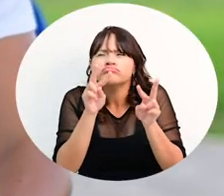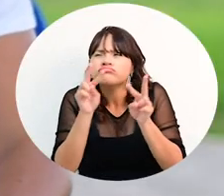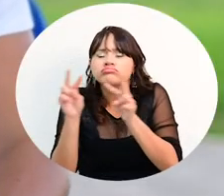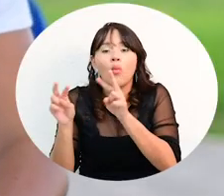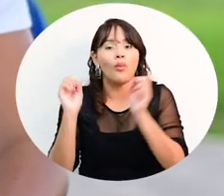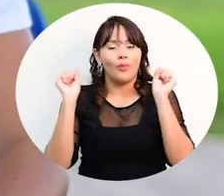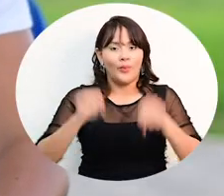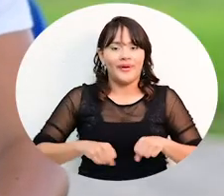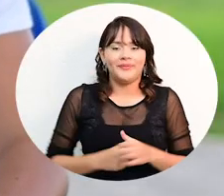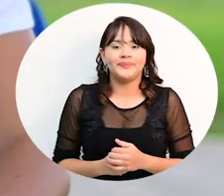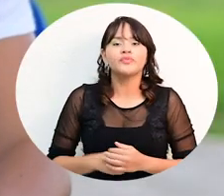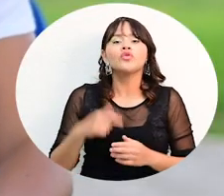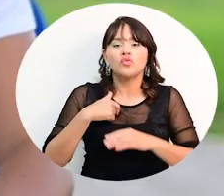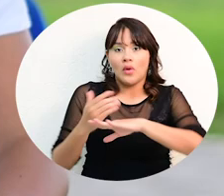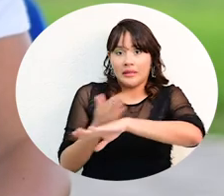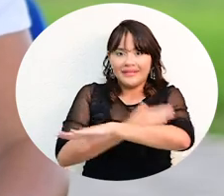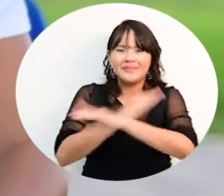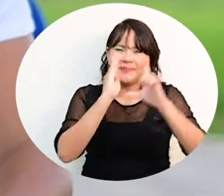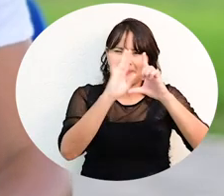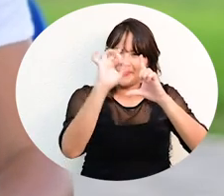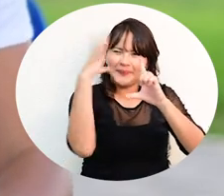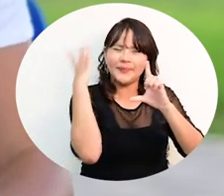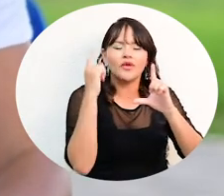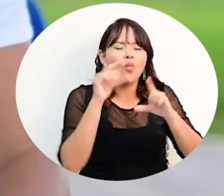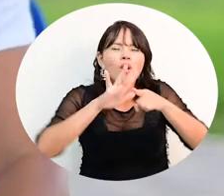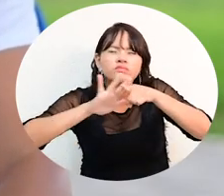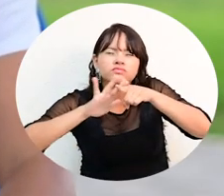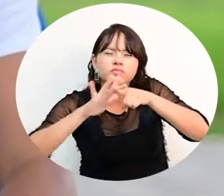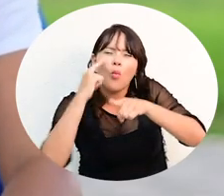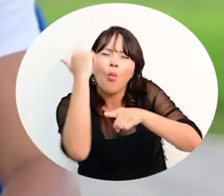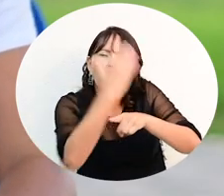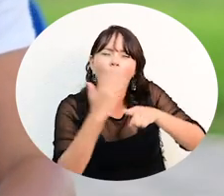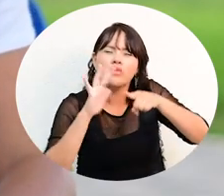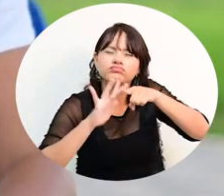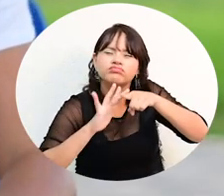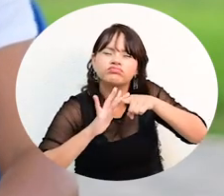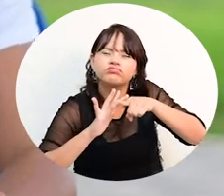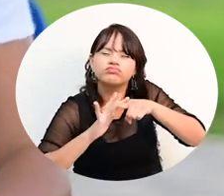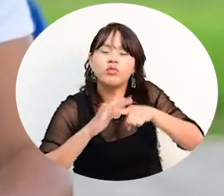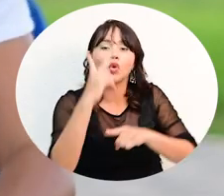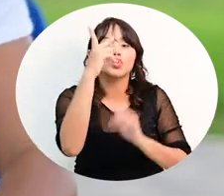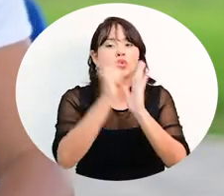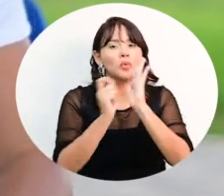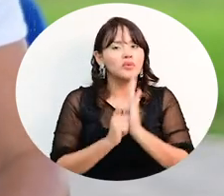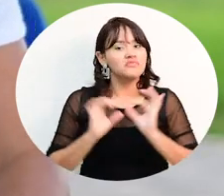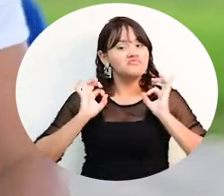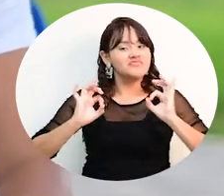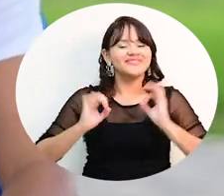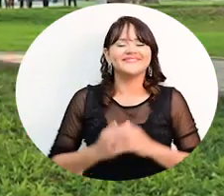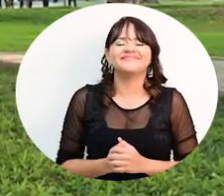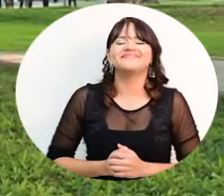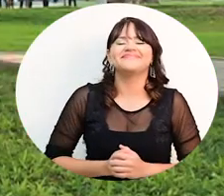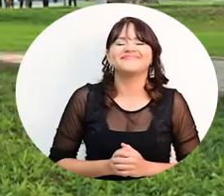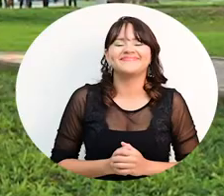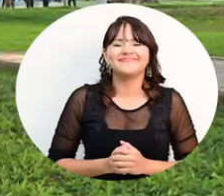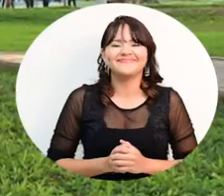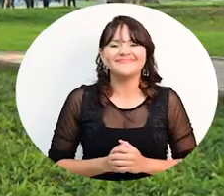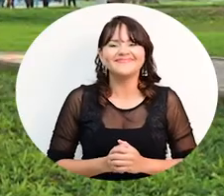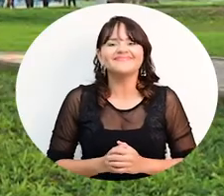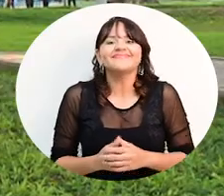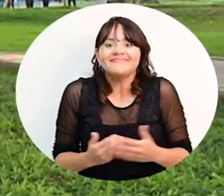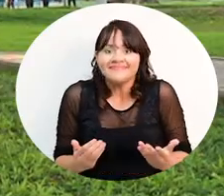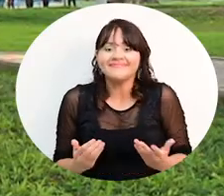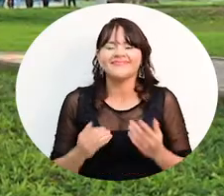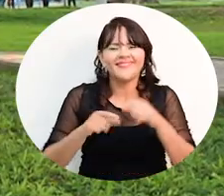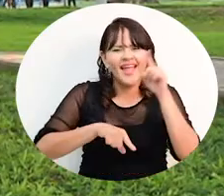De hecho, hice los 2 simulacros y me fue muy bien. Entonces ya creo que eso era crónica de una muerte anunciada. Venga, que la gente